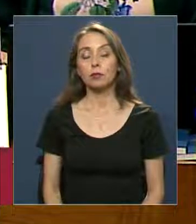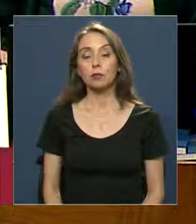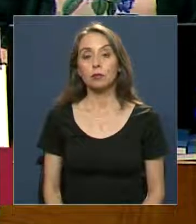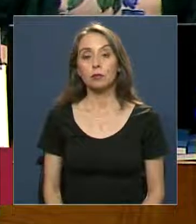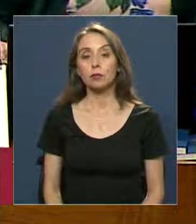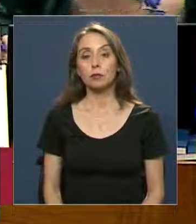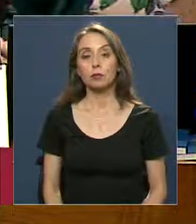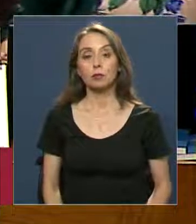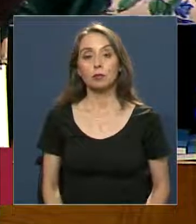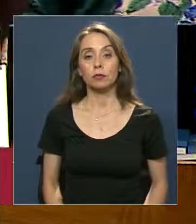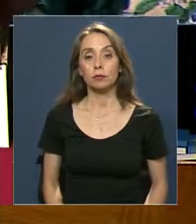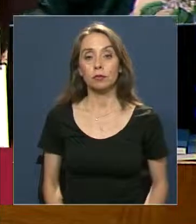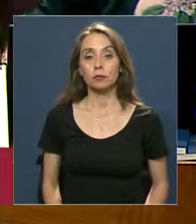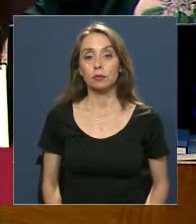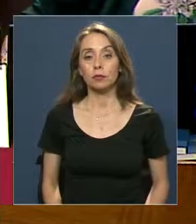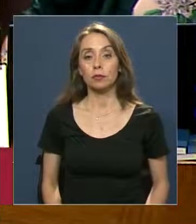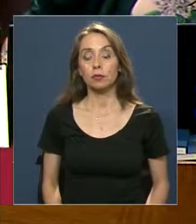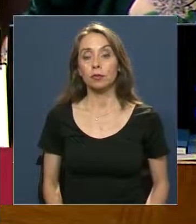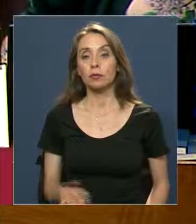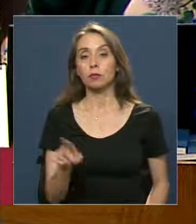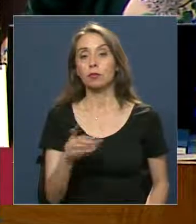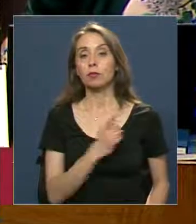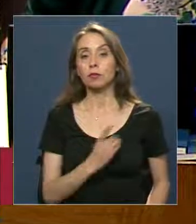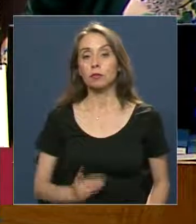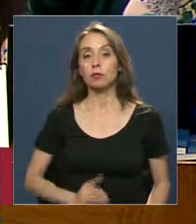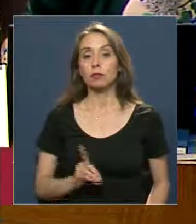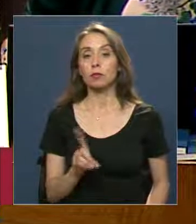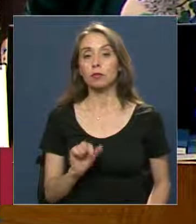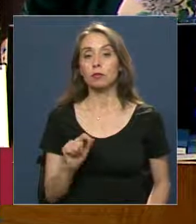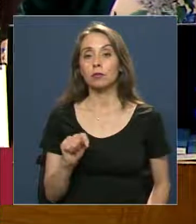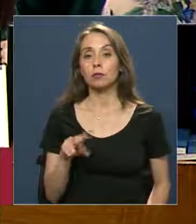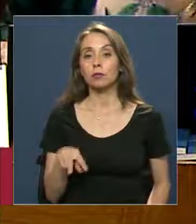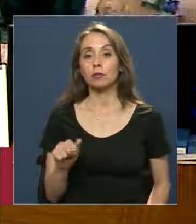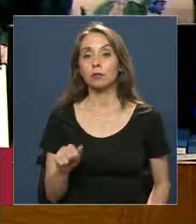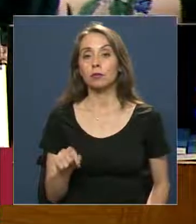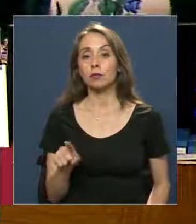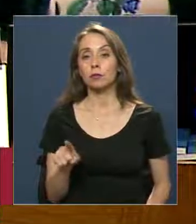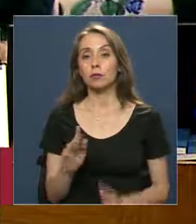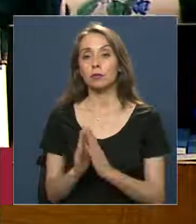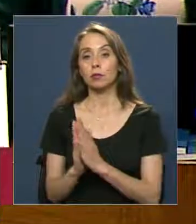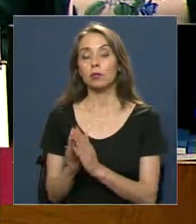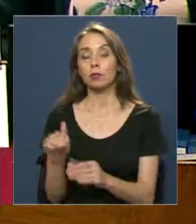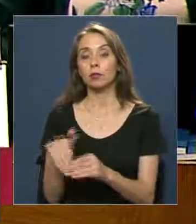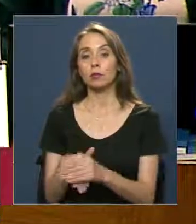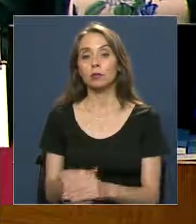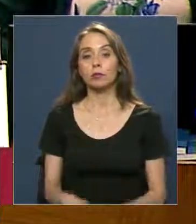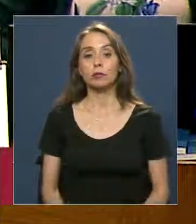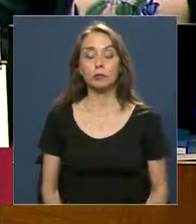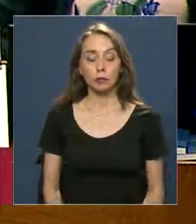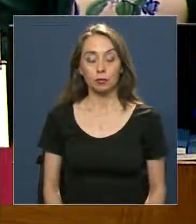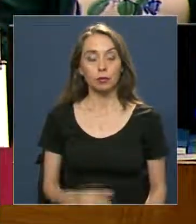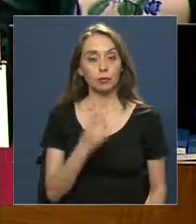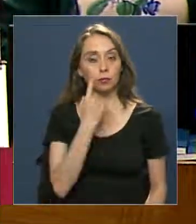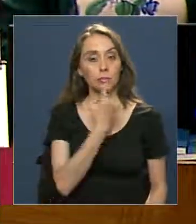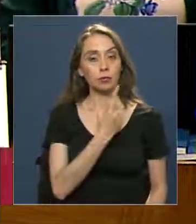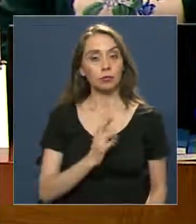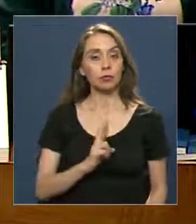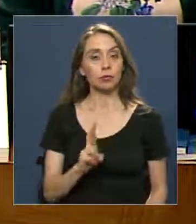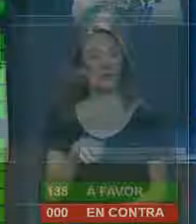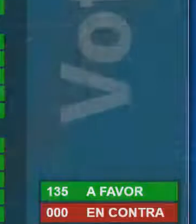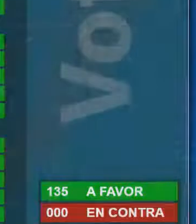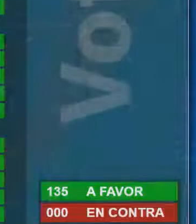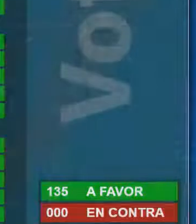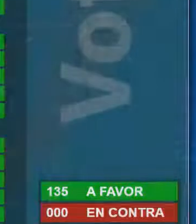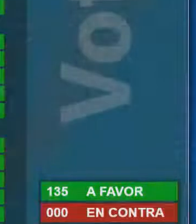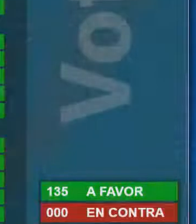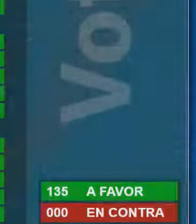¿Votó? Diputado Santana, don Alejandro, vote por favor. Resultado de la votación.